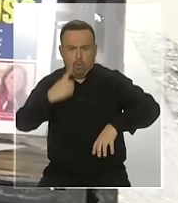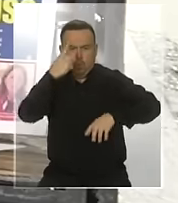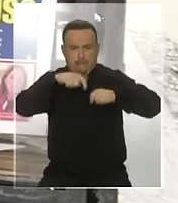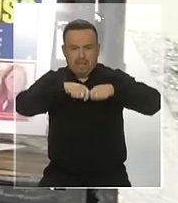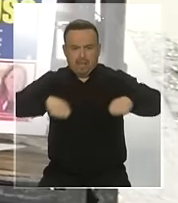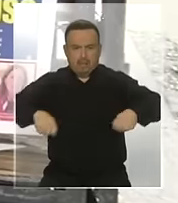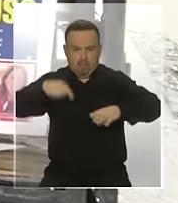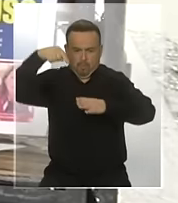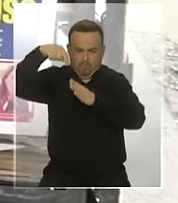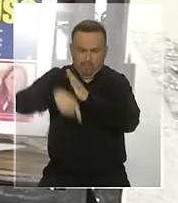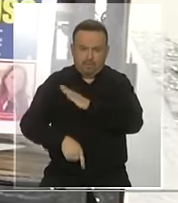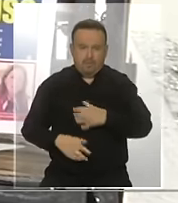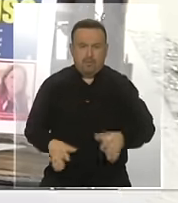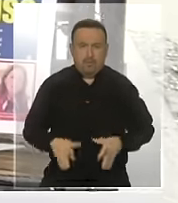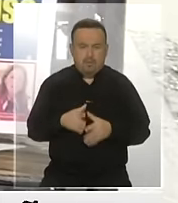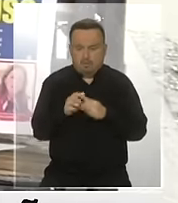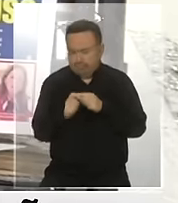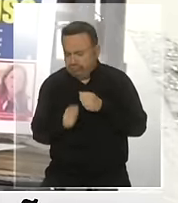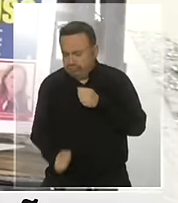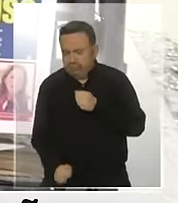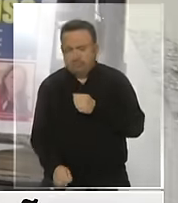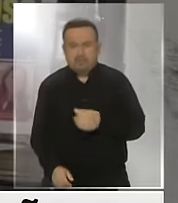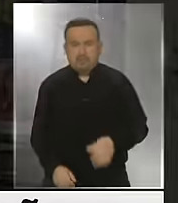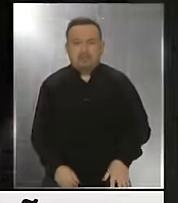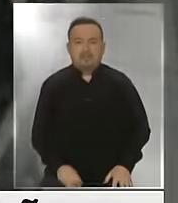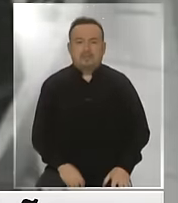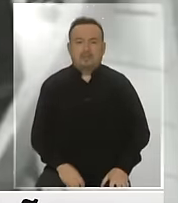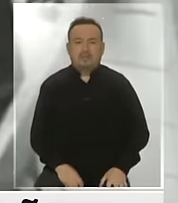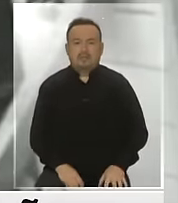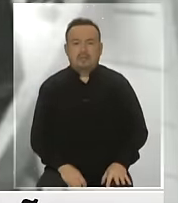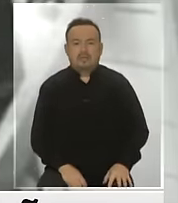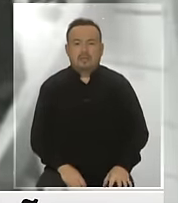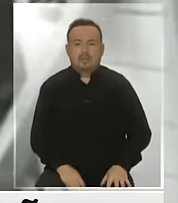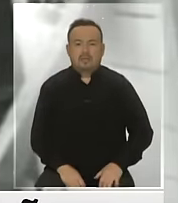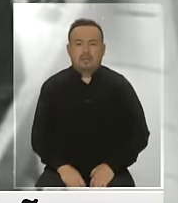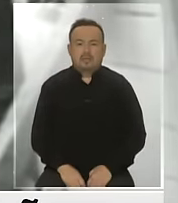y profundidad de varios metros hacia abajo.